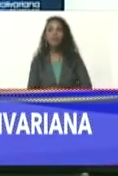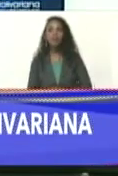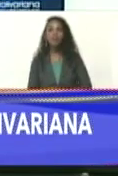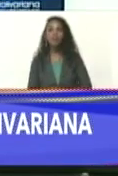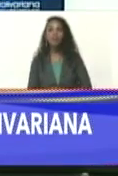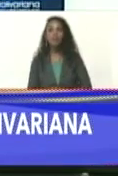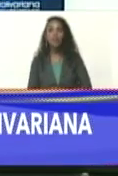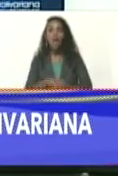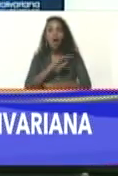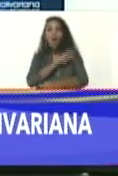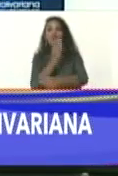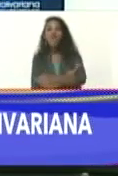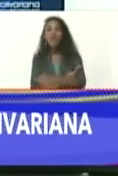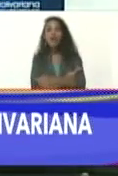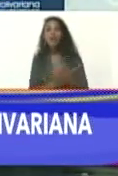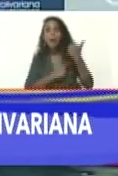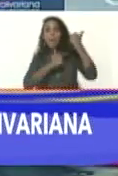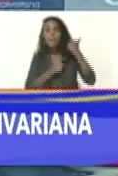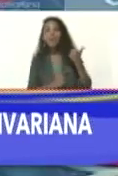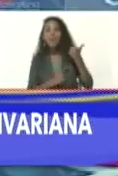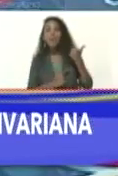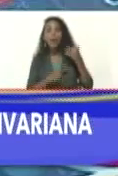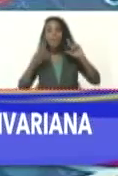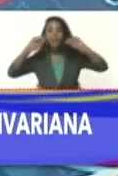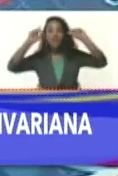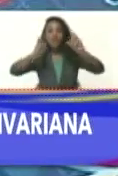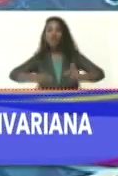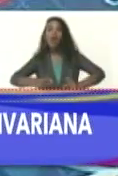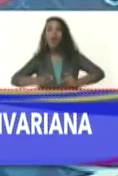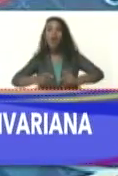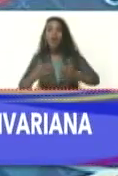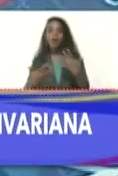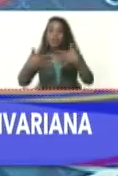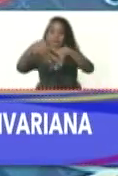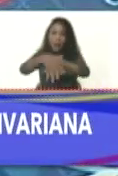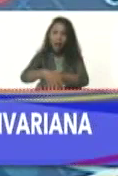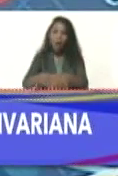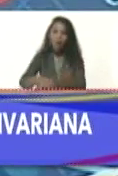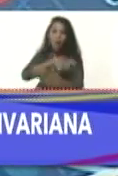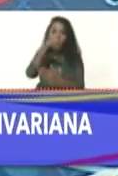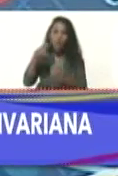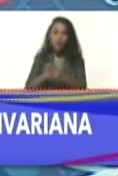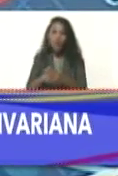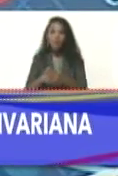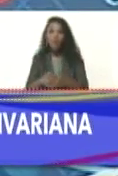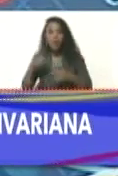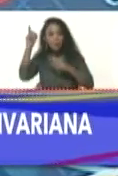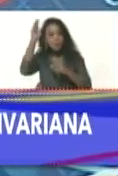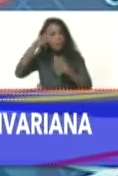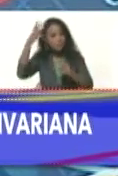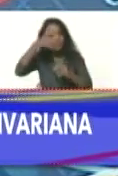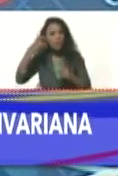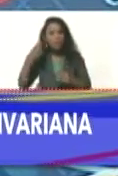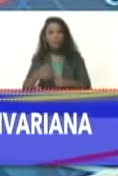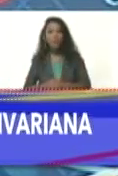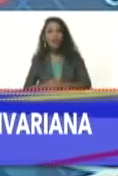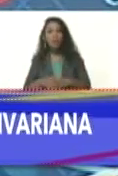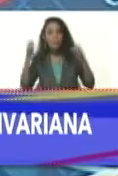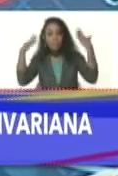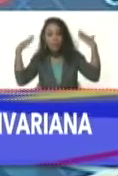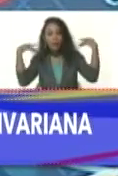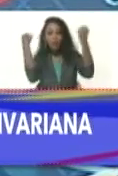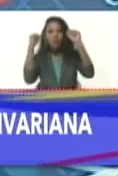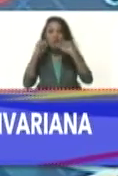La Fuerza Armada Nacional Bolivariana profesional, integrada, entrenada, organizada,